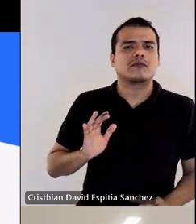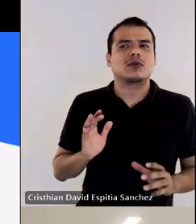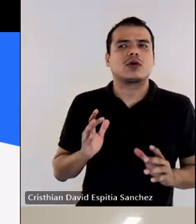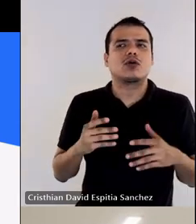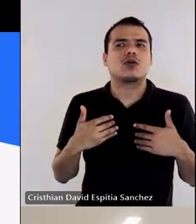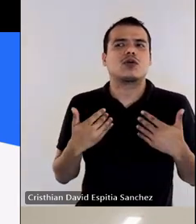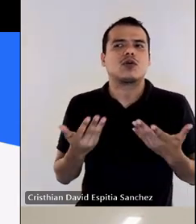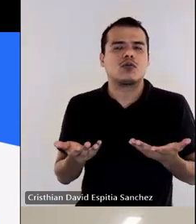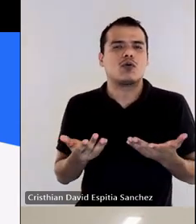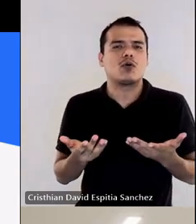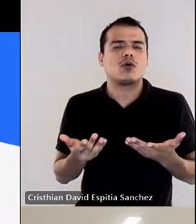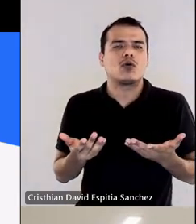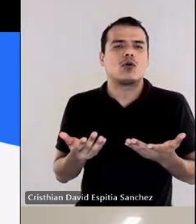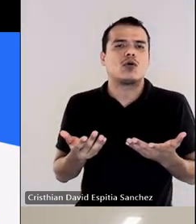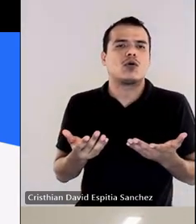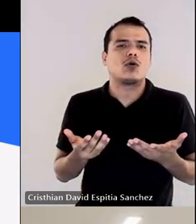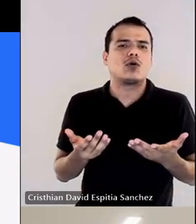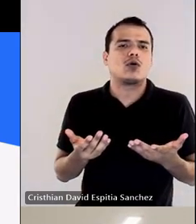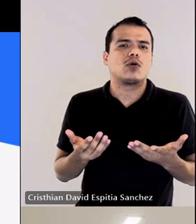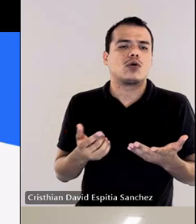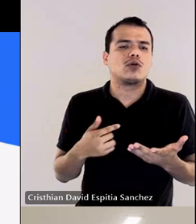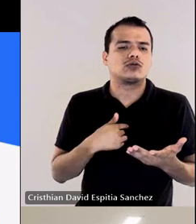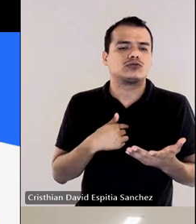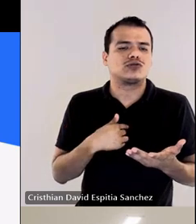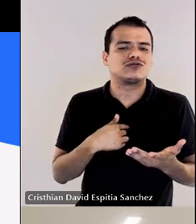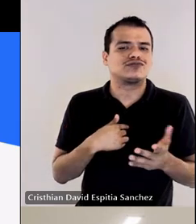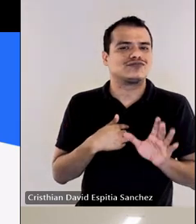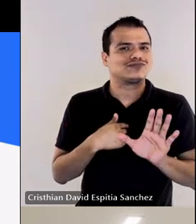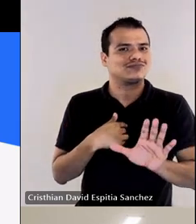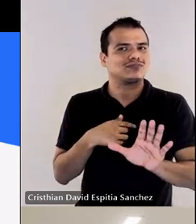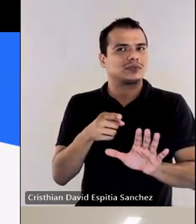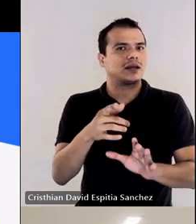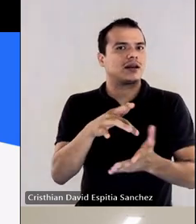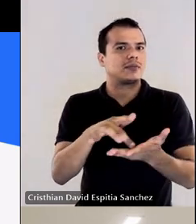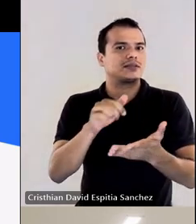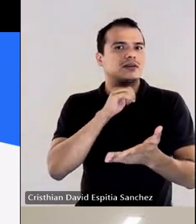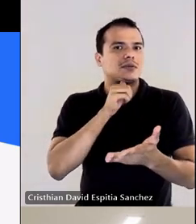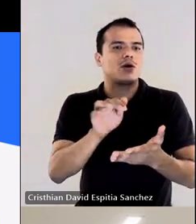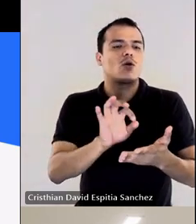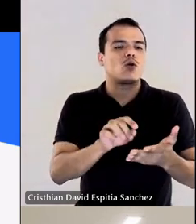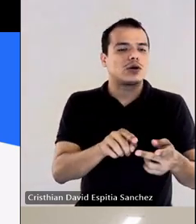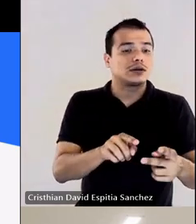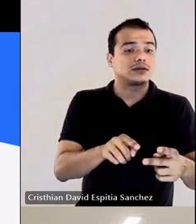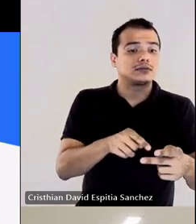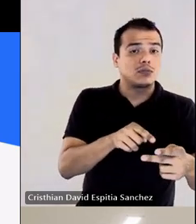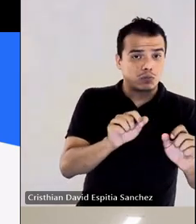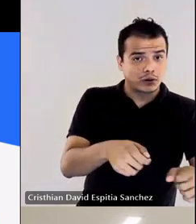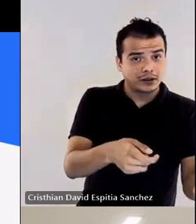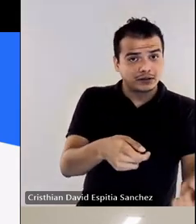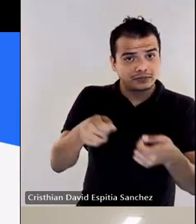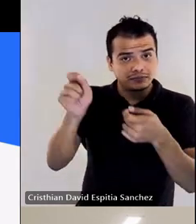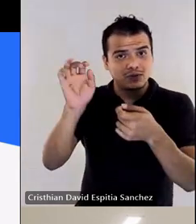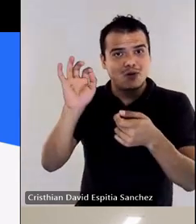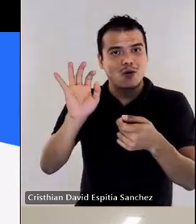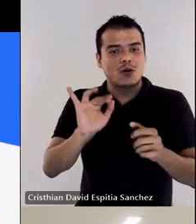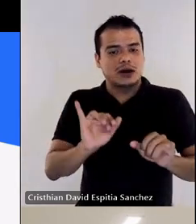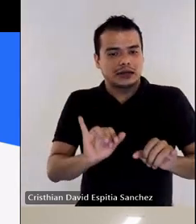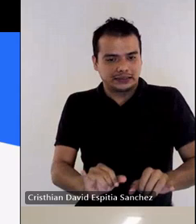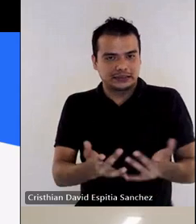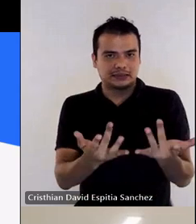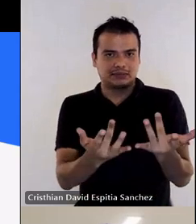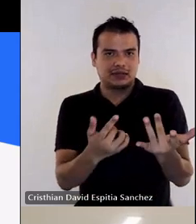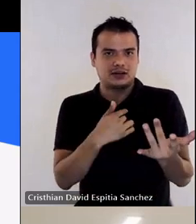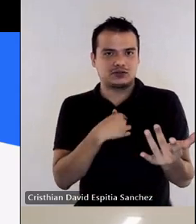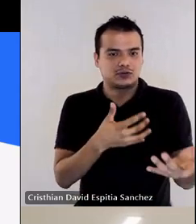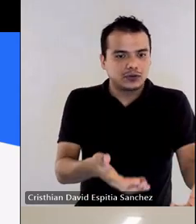lo podemos levantar? No, no lo podemos levantar. Hay que traer ya la camilla. Entonces traigámosla de una vez y estemos aquí listos y